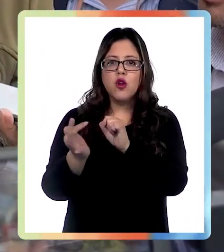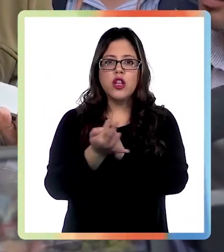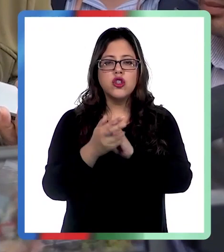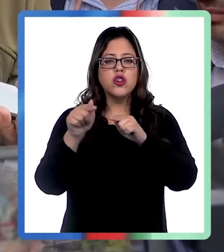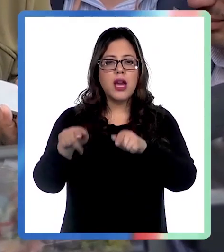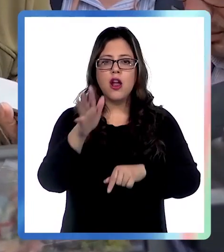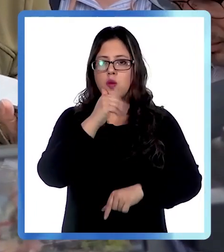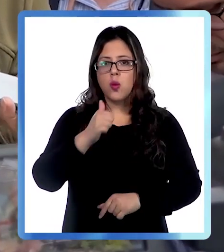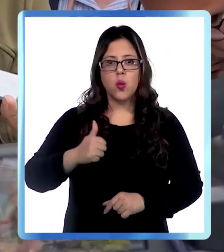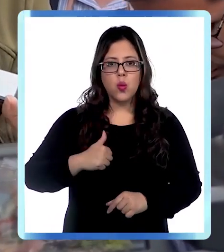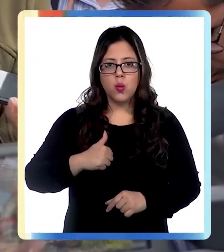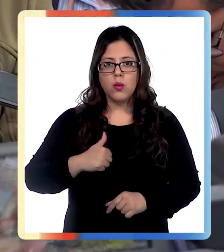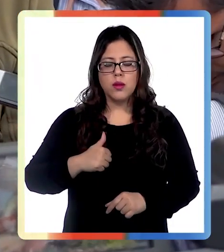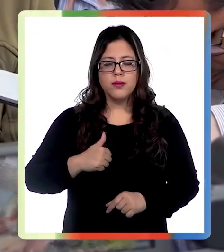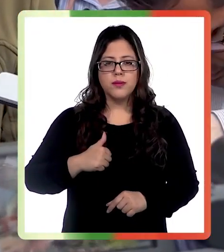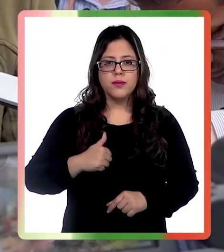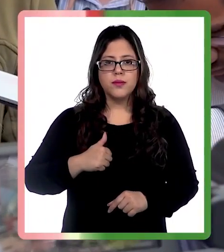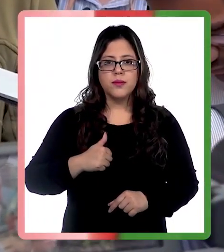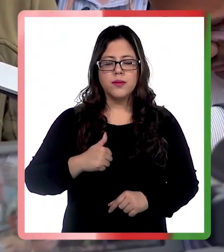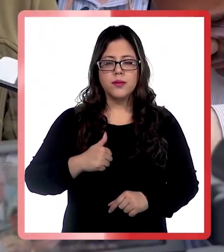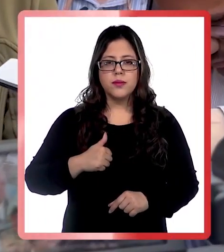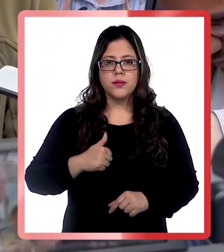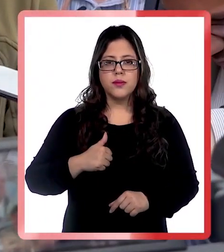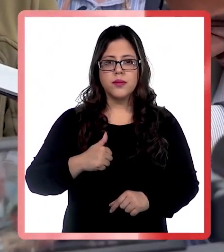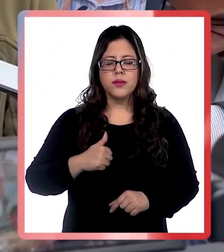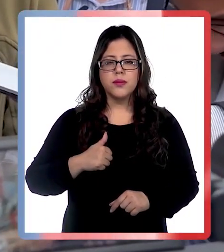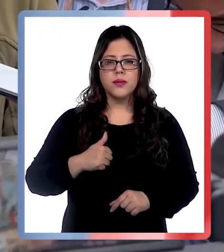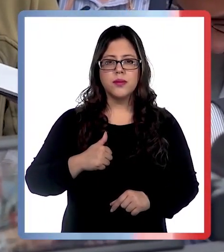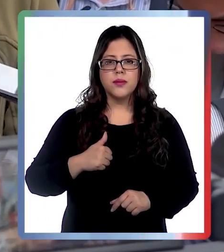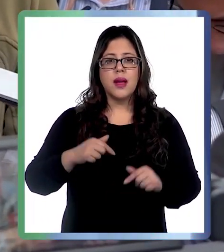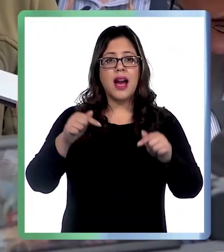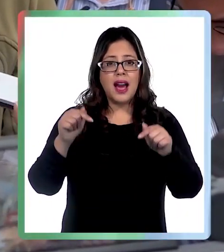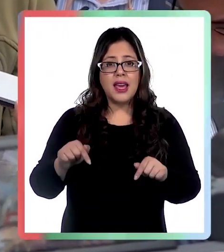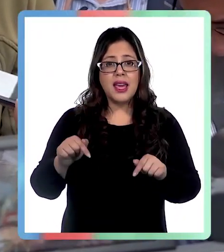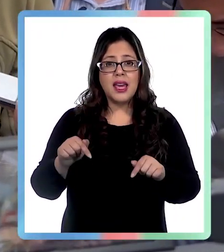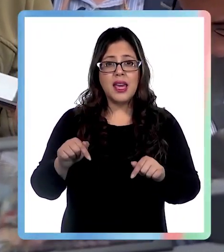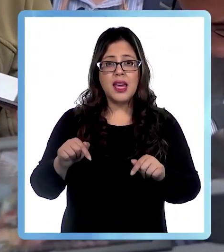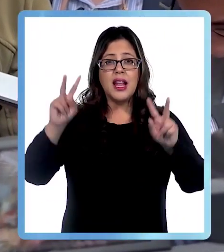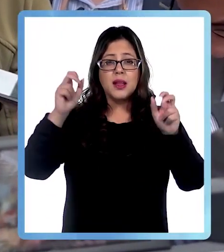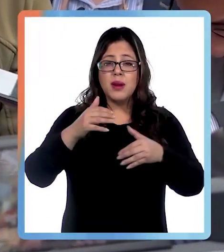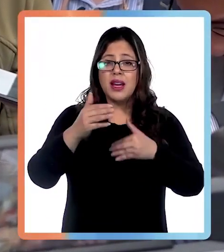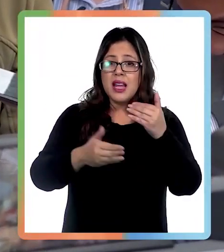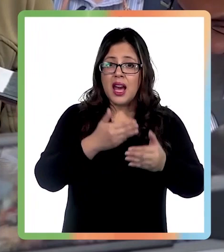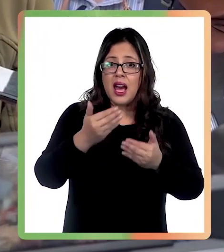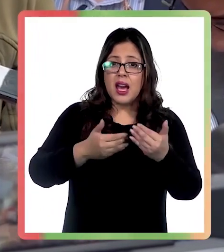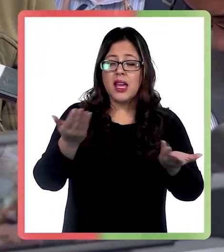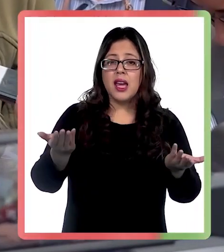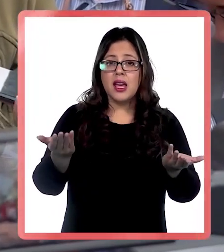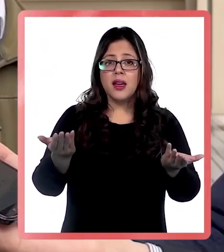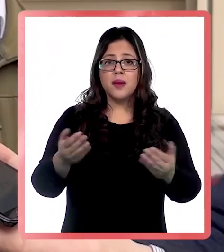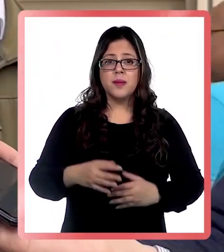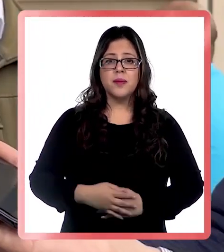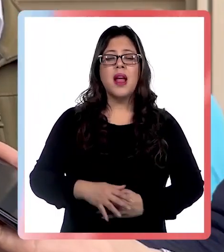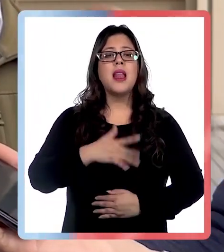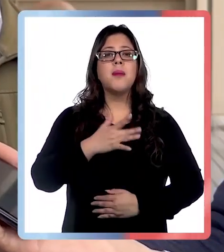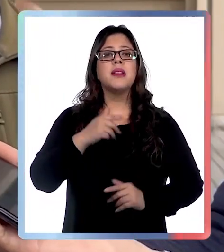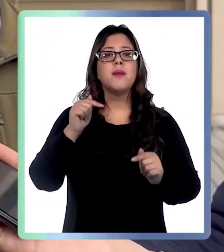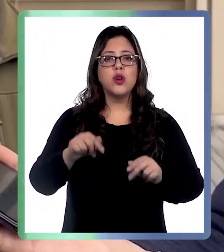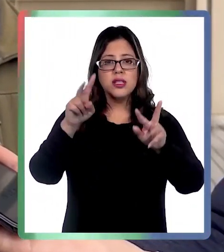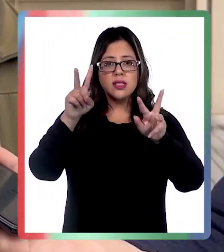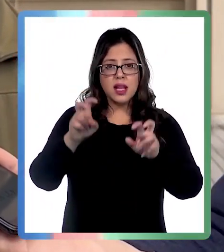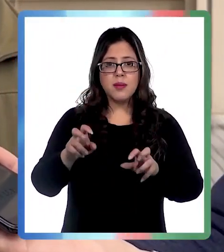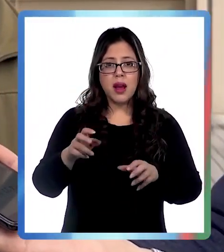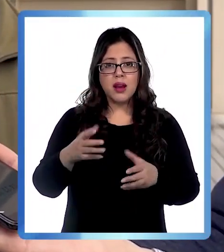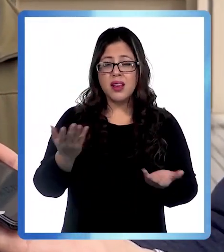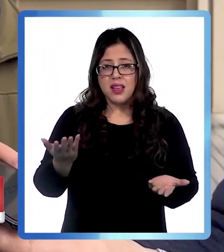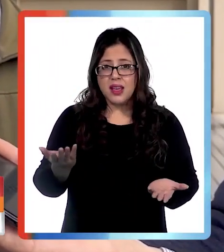fundaciones donde no cumplen donde tenía que entregarse según sus avances se pagaron íntegro lamentamos que eso